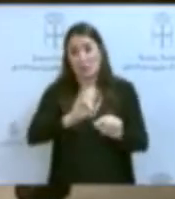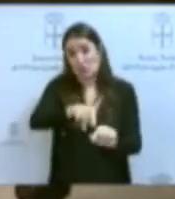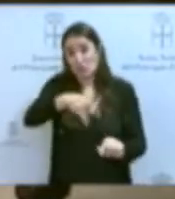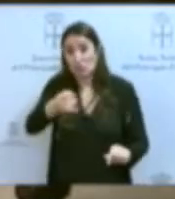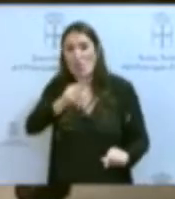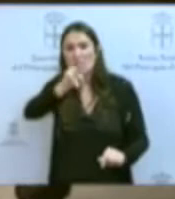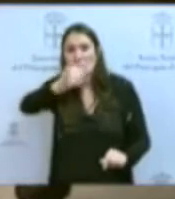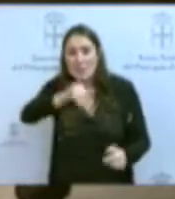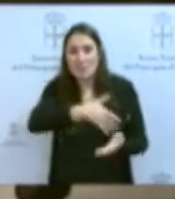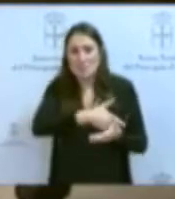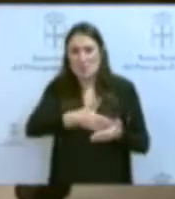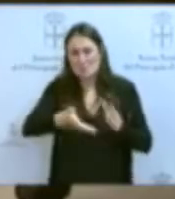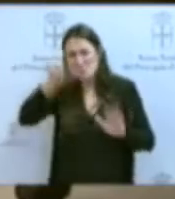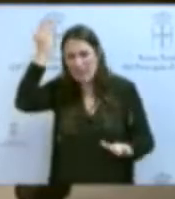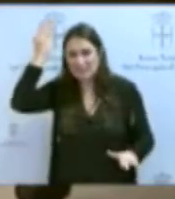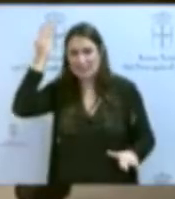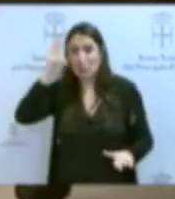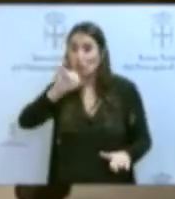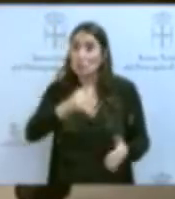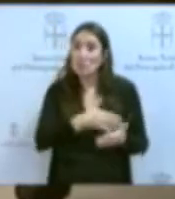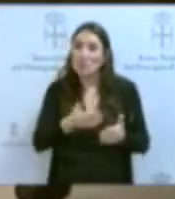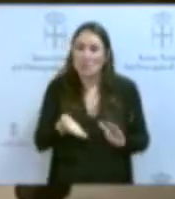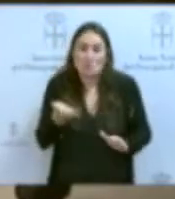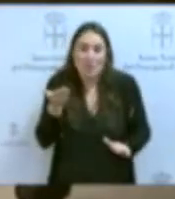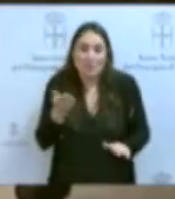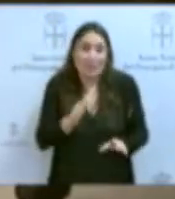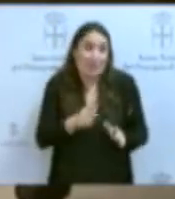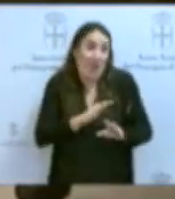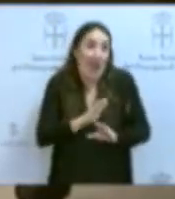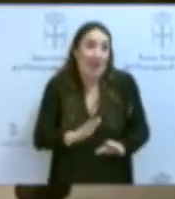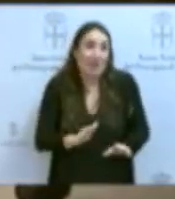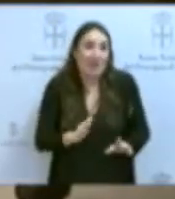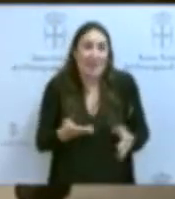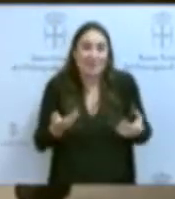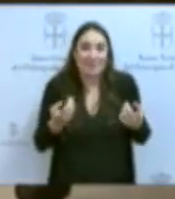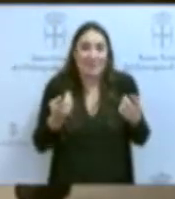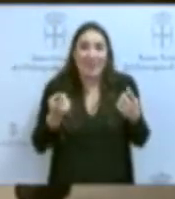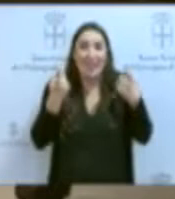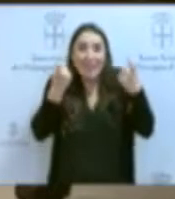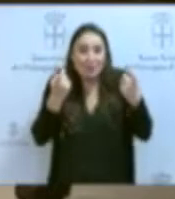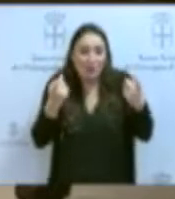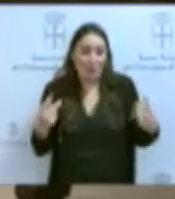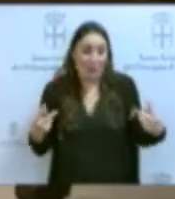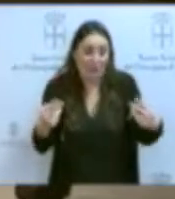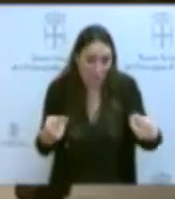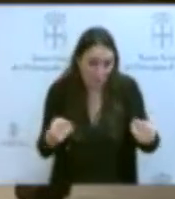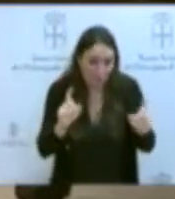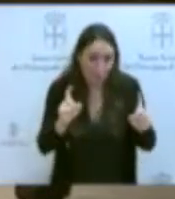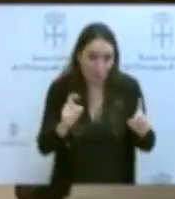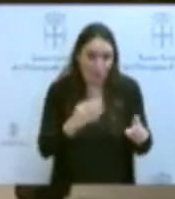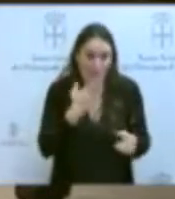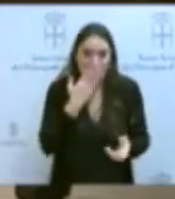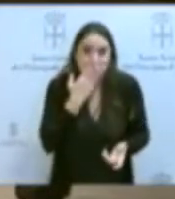millones. Más de 2.000 millones, lo cual hace ridículo cualquier esfuerzo de recorte en educación si lo comparamos con el